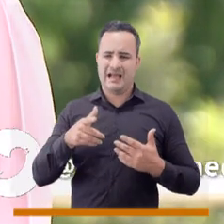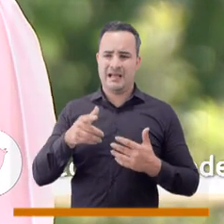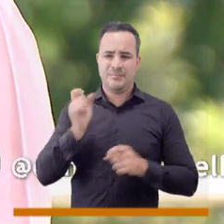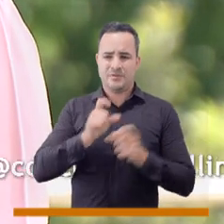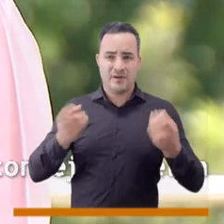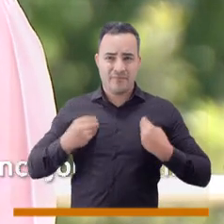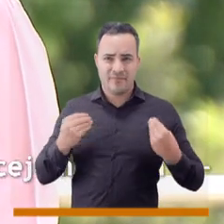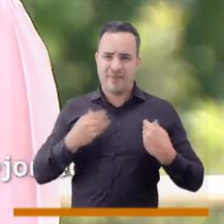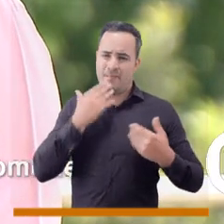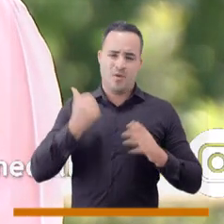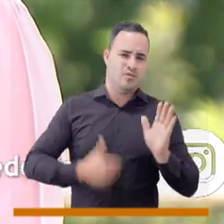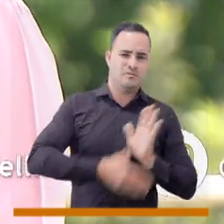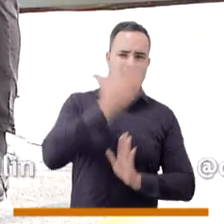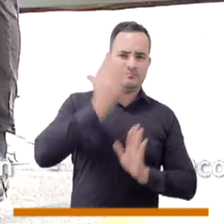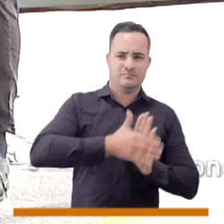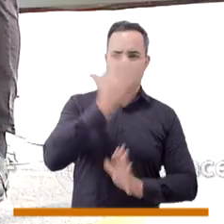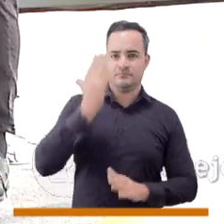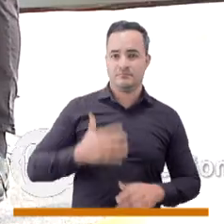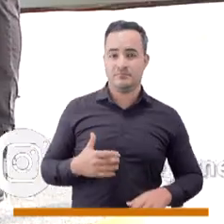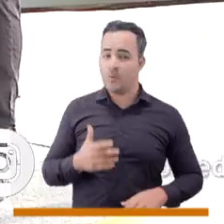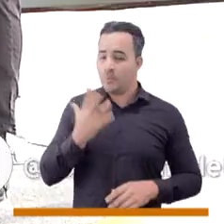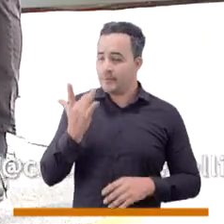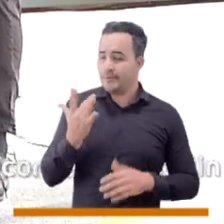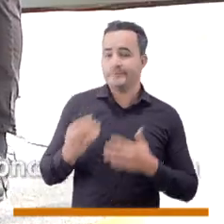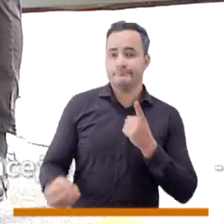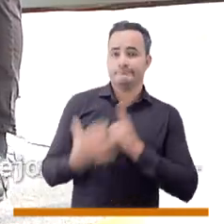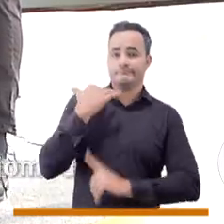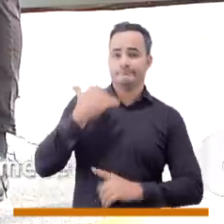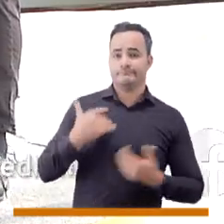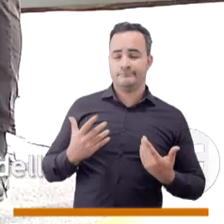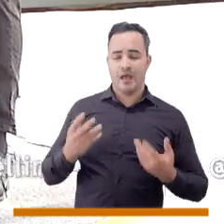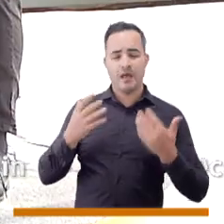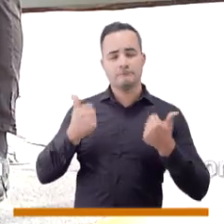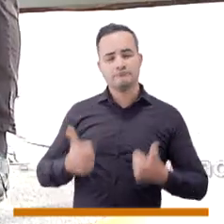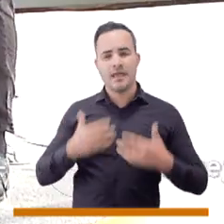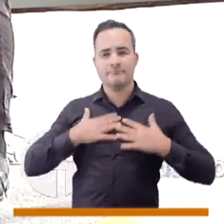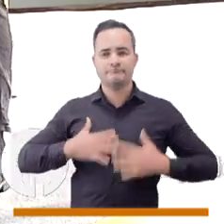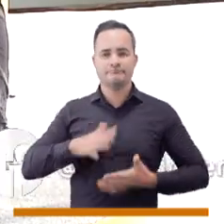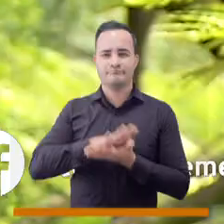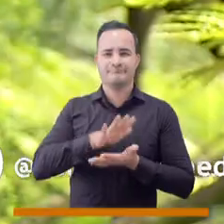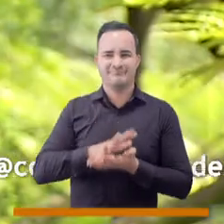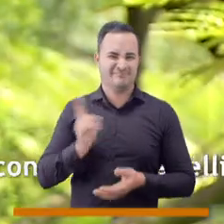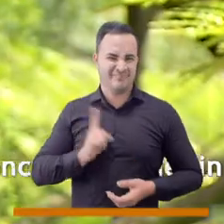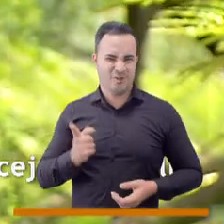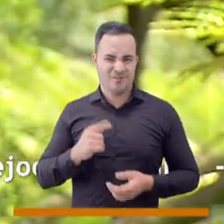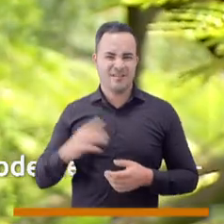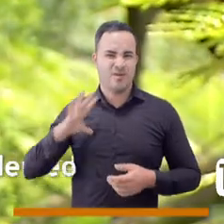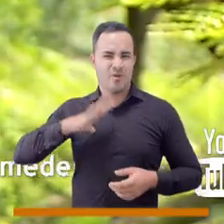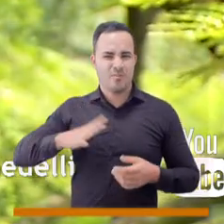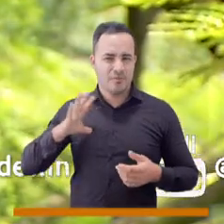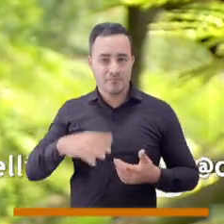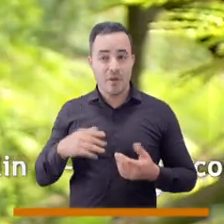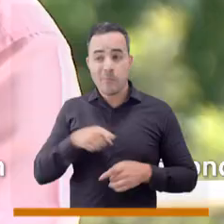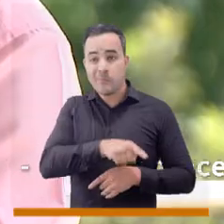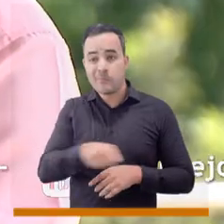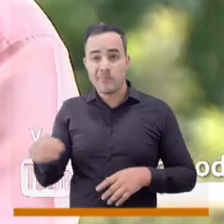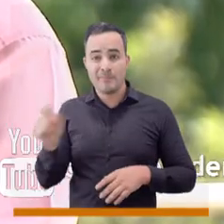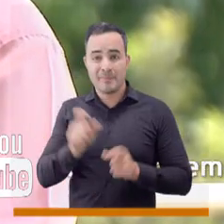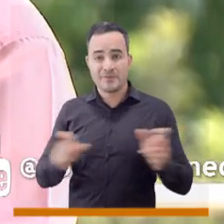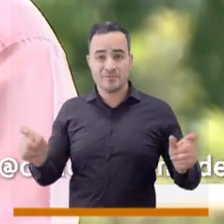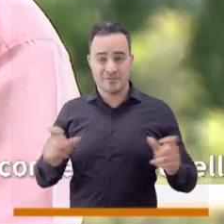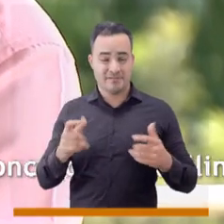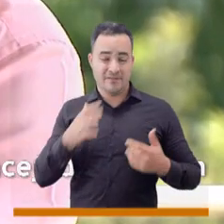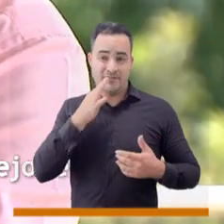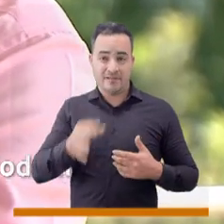desarrollo le ha generado ese perjuicio. Ya los habitantes de algunos sectores no tienen con qué, no les